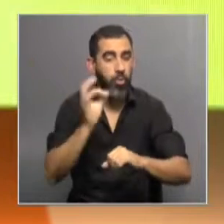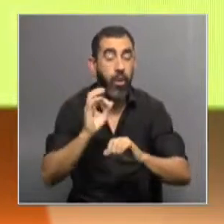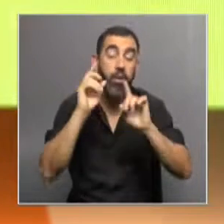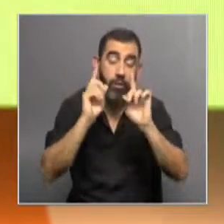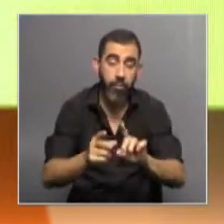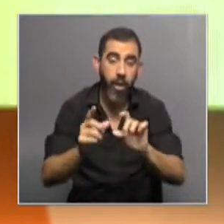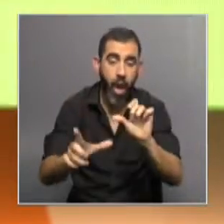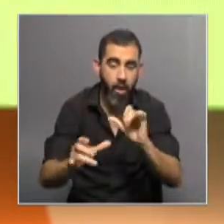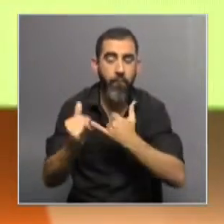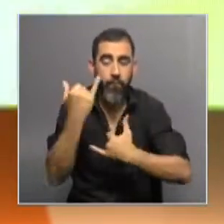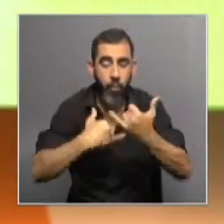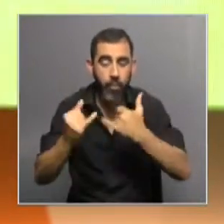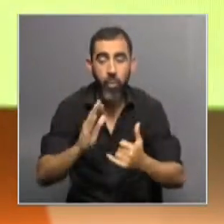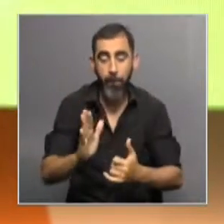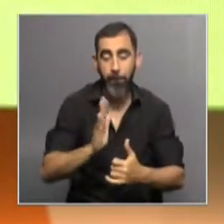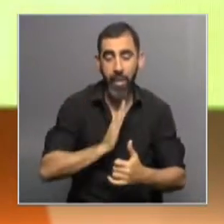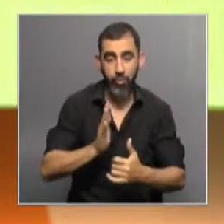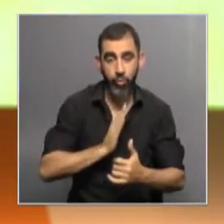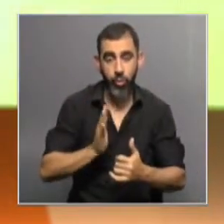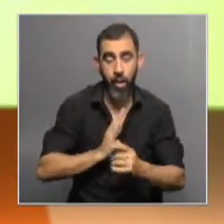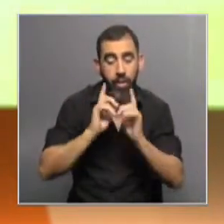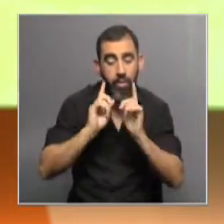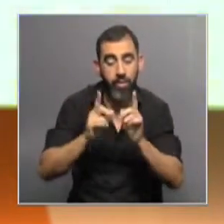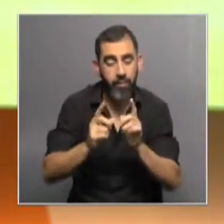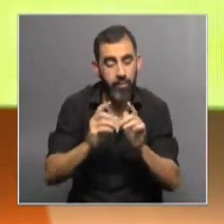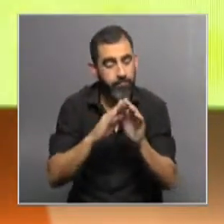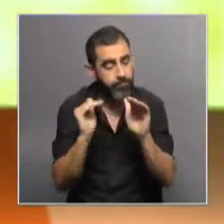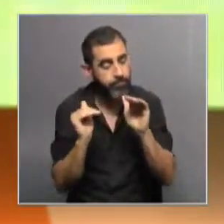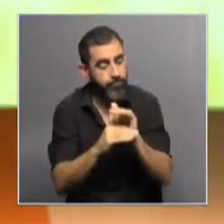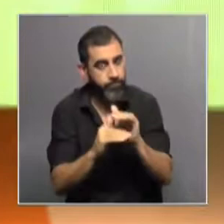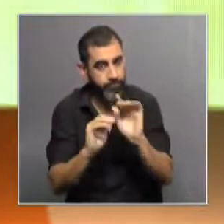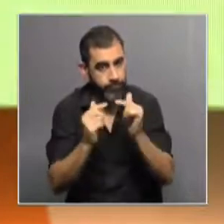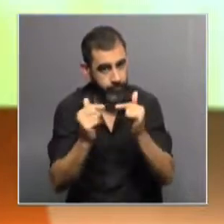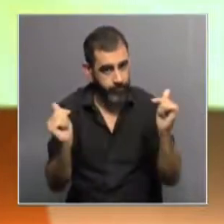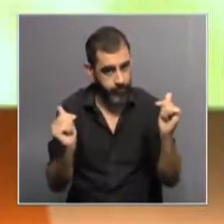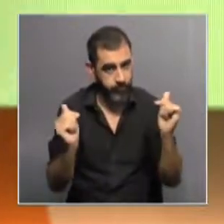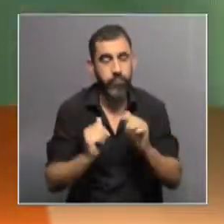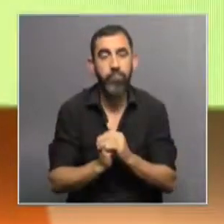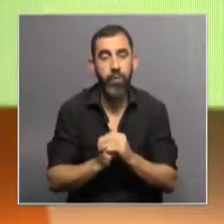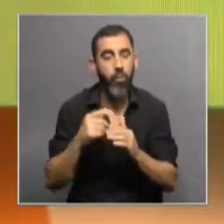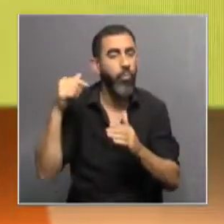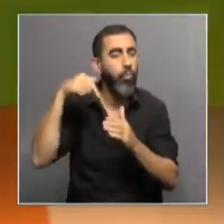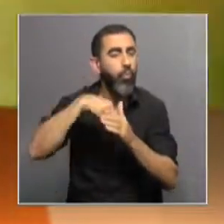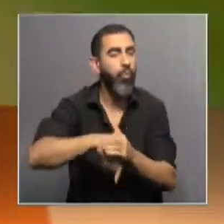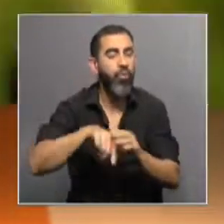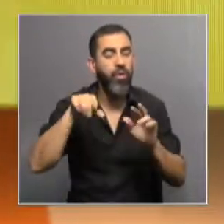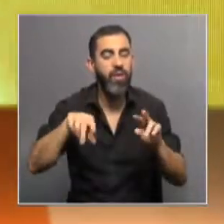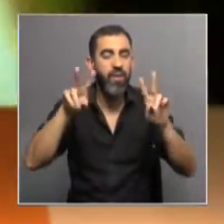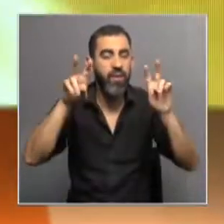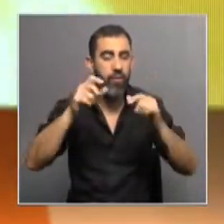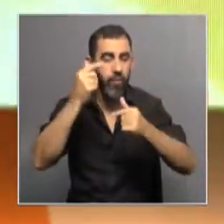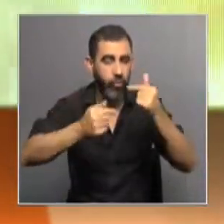genera información personal que debe ser resguardada de usos inadecuados. Vamos a profundizar en estas